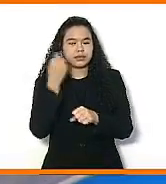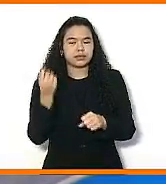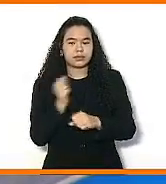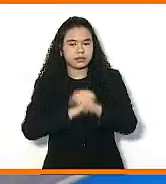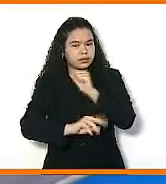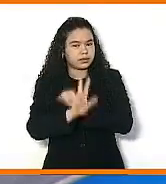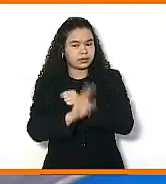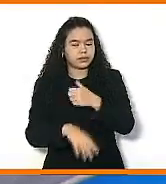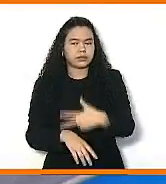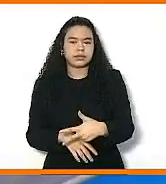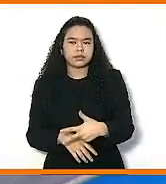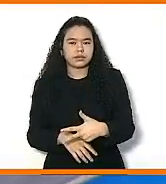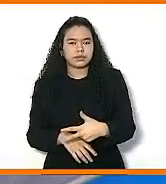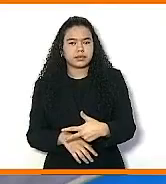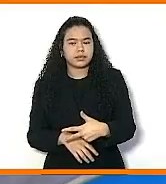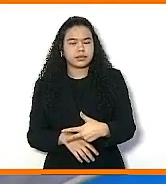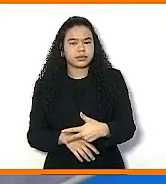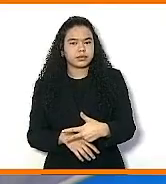s